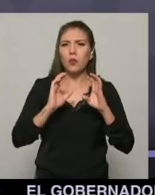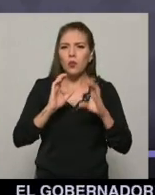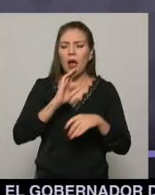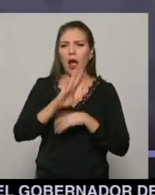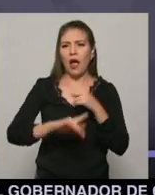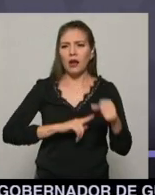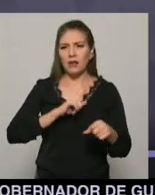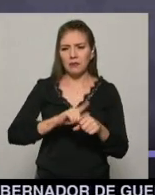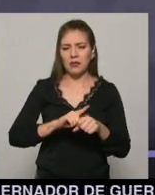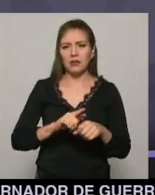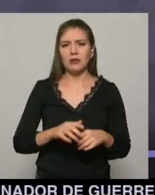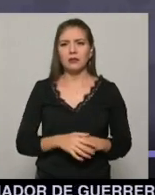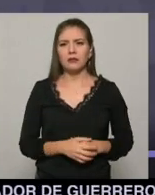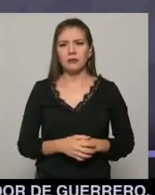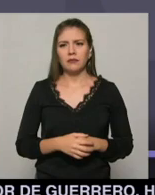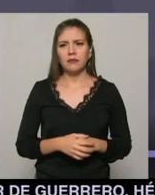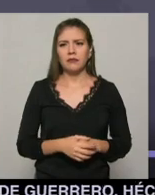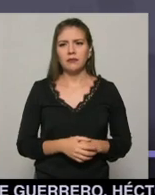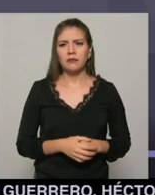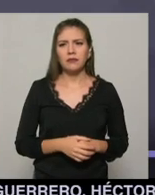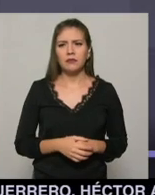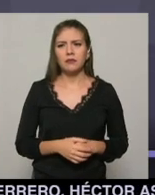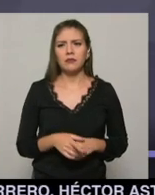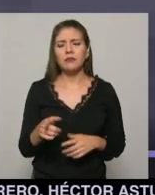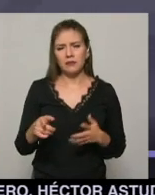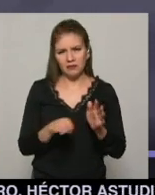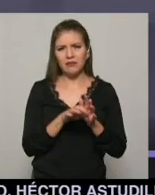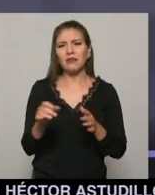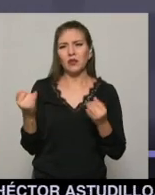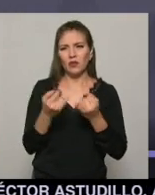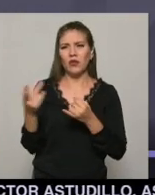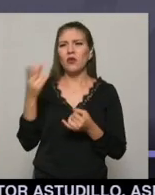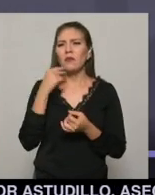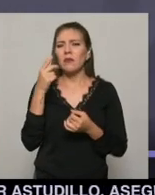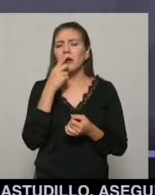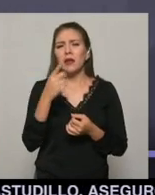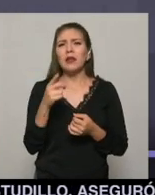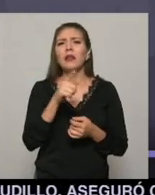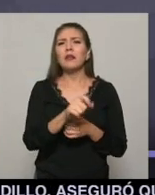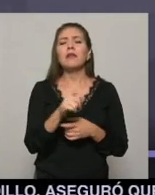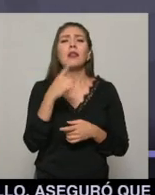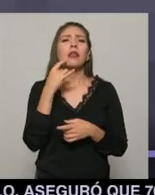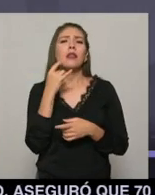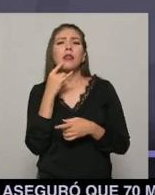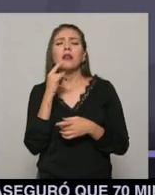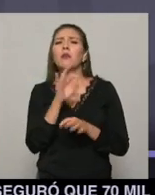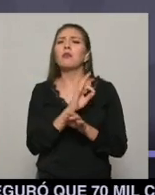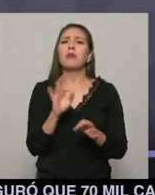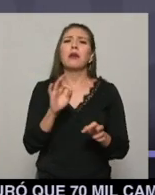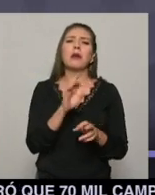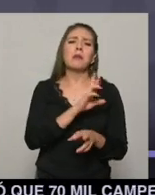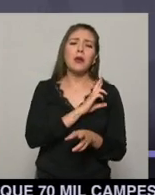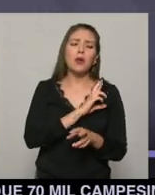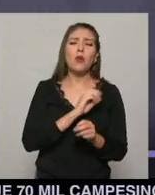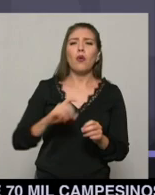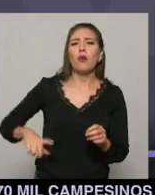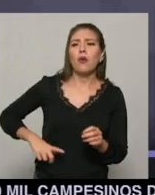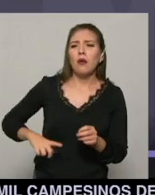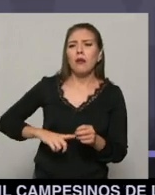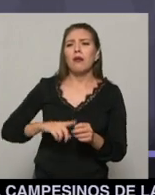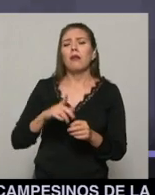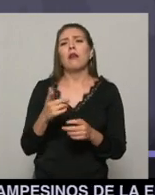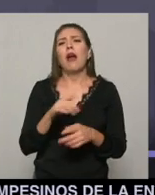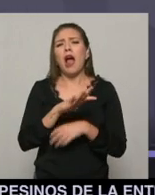En primer lugar, deja abierta la puerta a la realización de espectáculos, como ya mencionaba el licenciado, tanto públicos como privados, con animales en